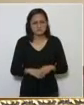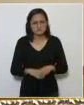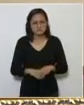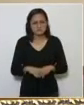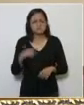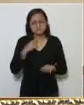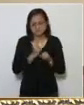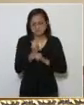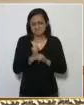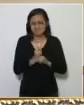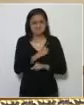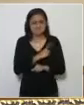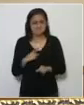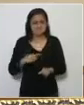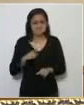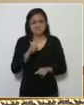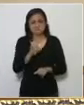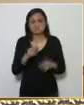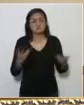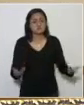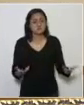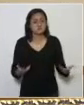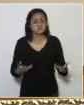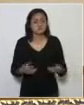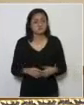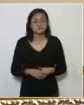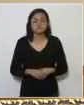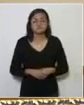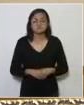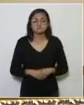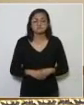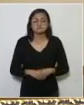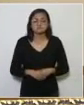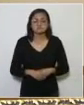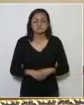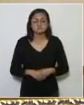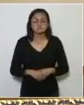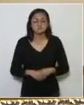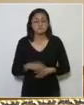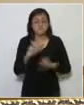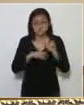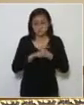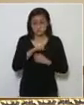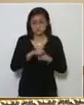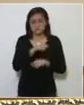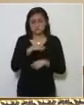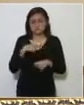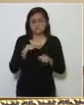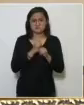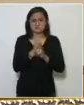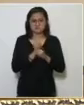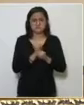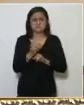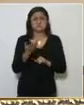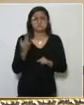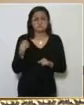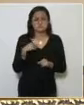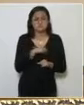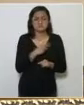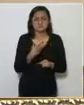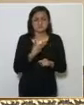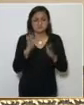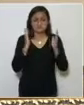que se investigue. Así debe de ser. Así debe de ser. Es el papel que tenemos que